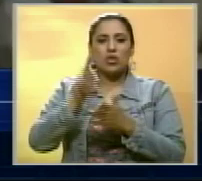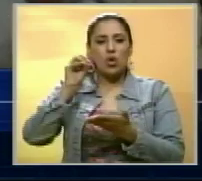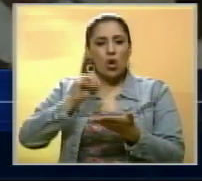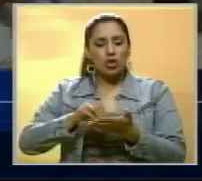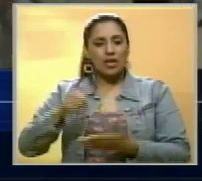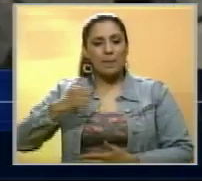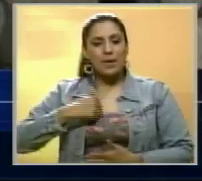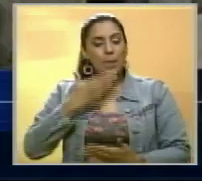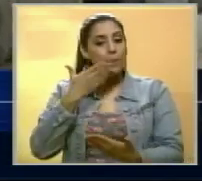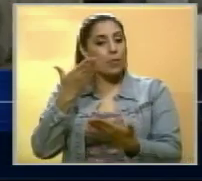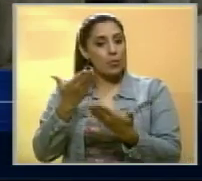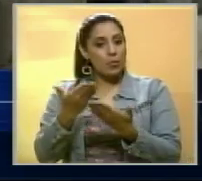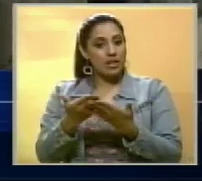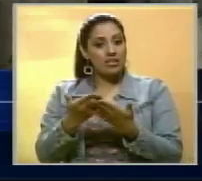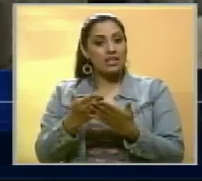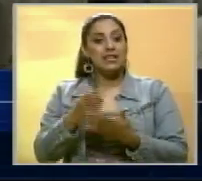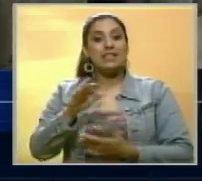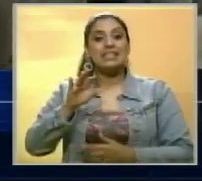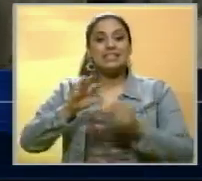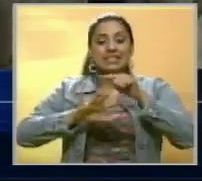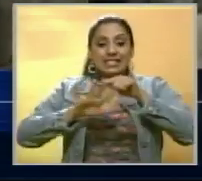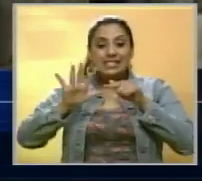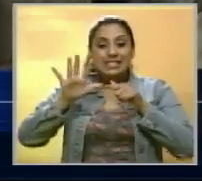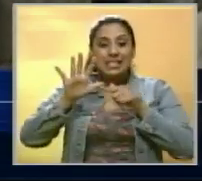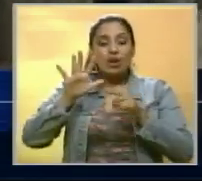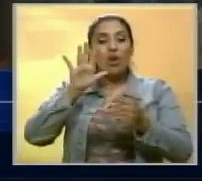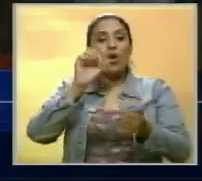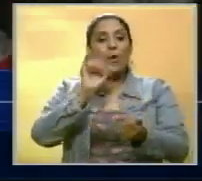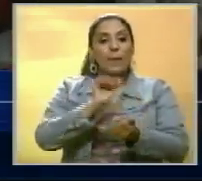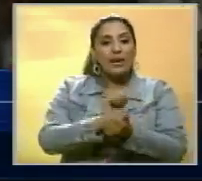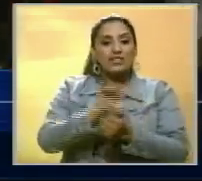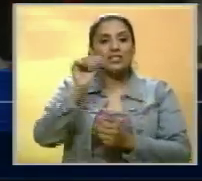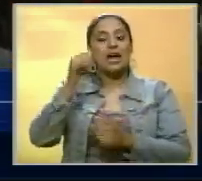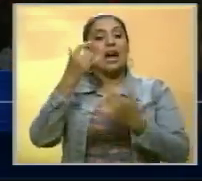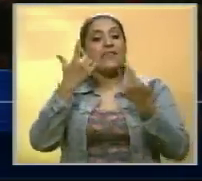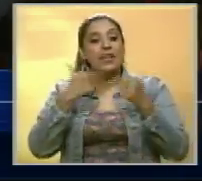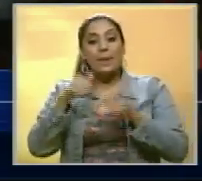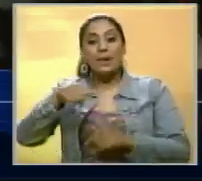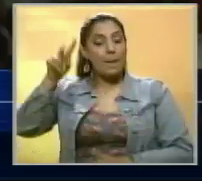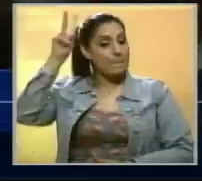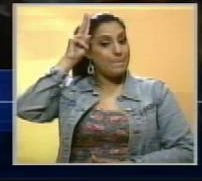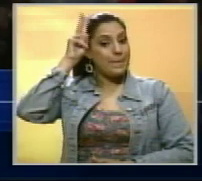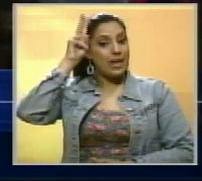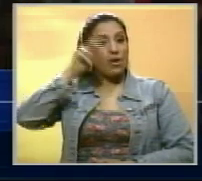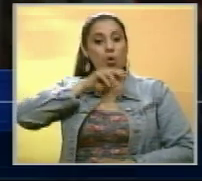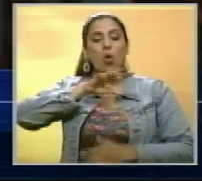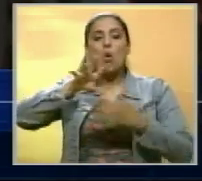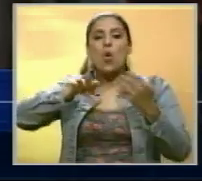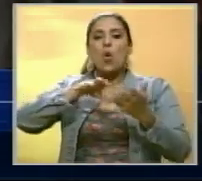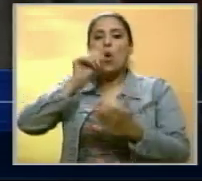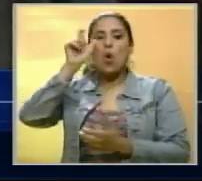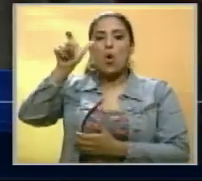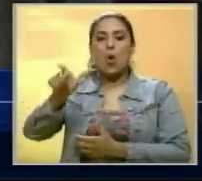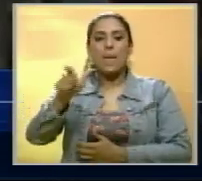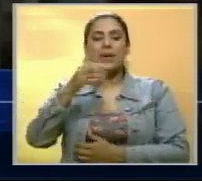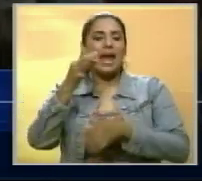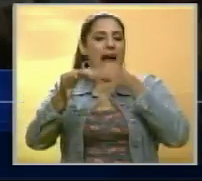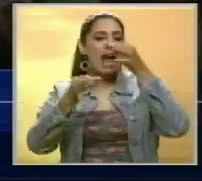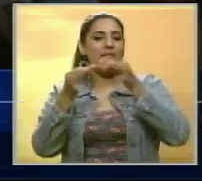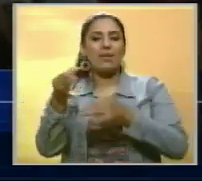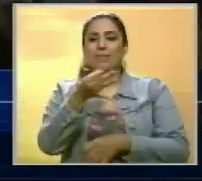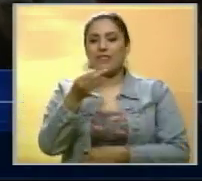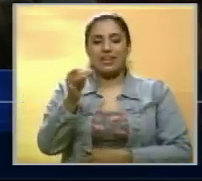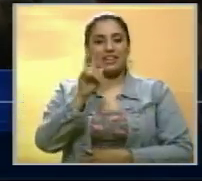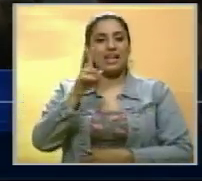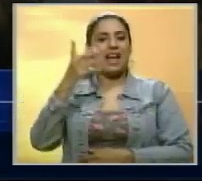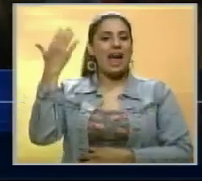en mi propuesta. 5 cárceles, 4.000. No es el Perú que el señor Kuczynski nos habla